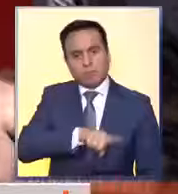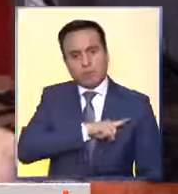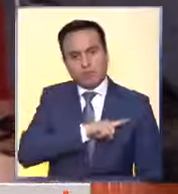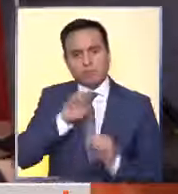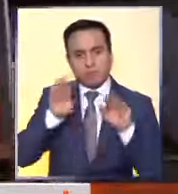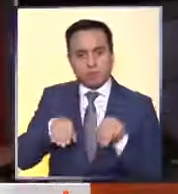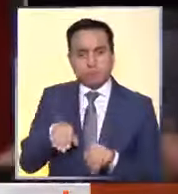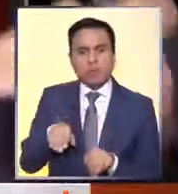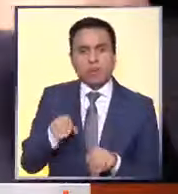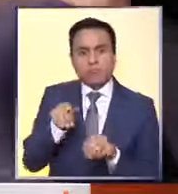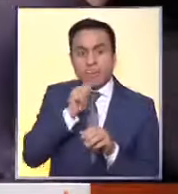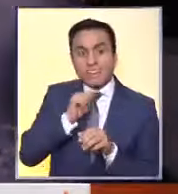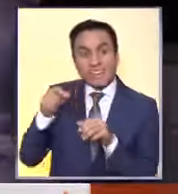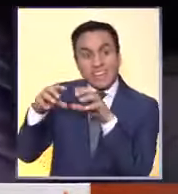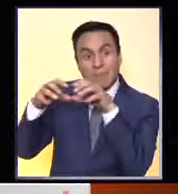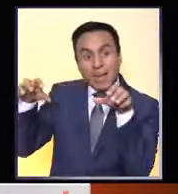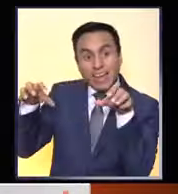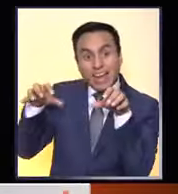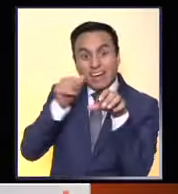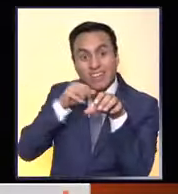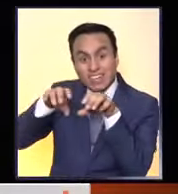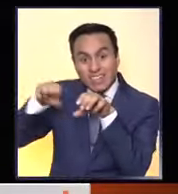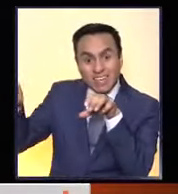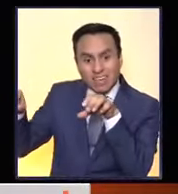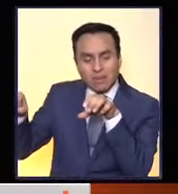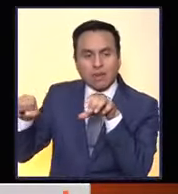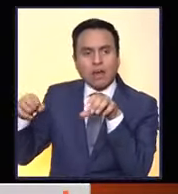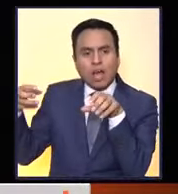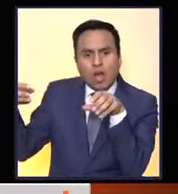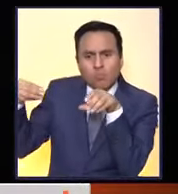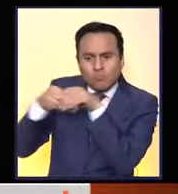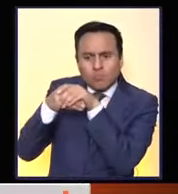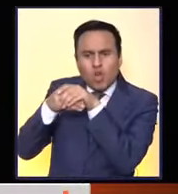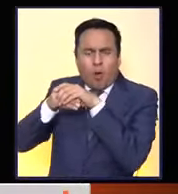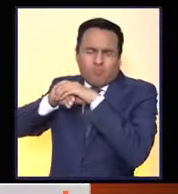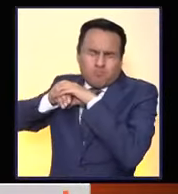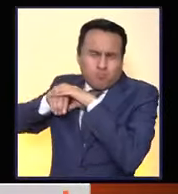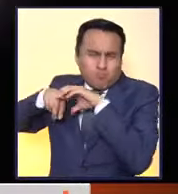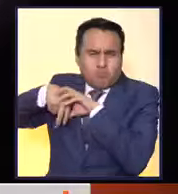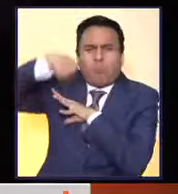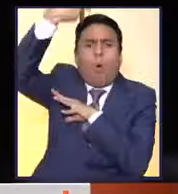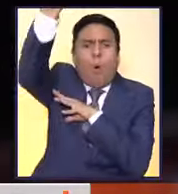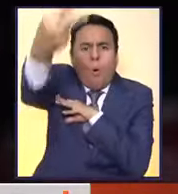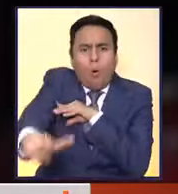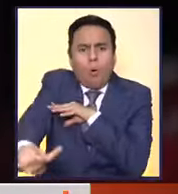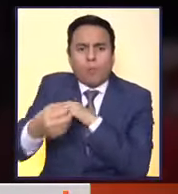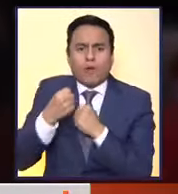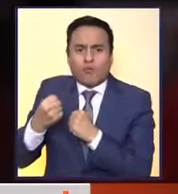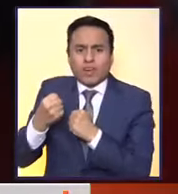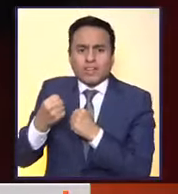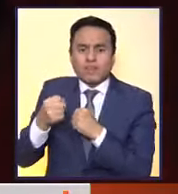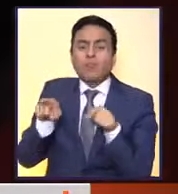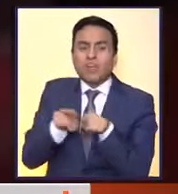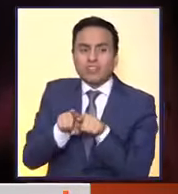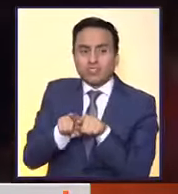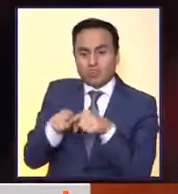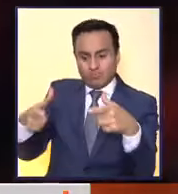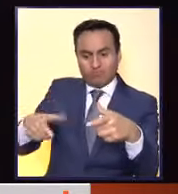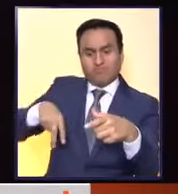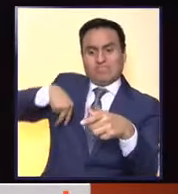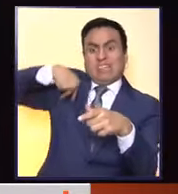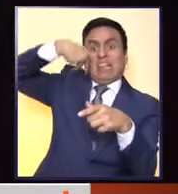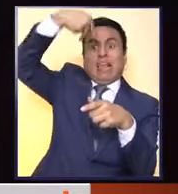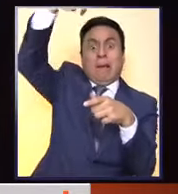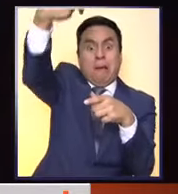no haber desconectado esa manguera hizo que el compresor entregara más presión al cañón. Por eso el hombre bala recorrió una distancia mayor